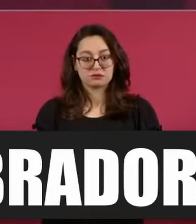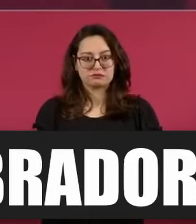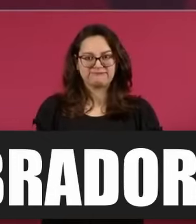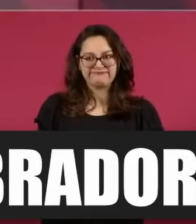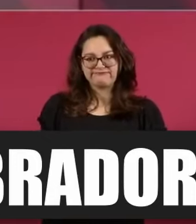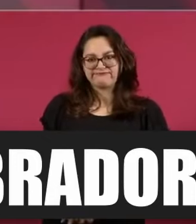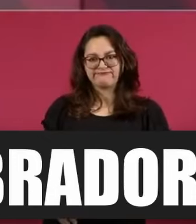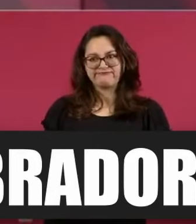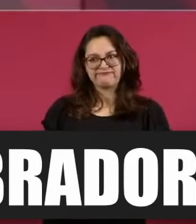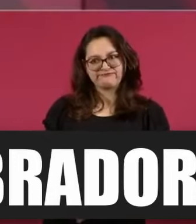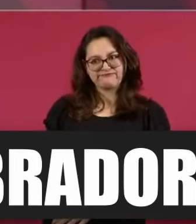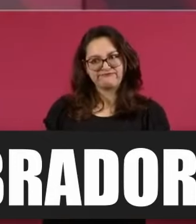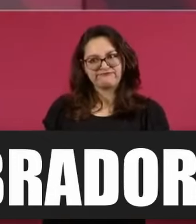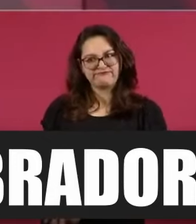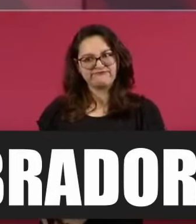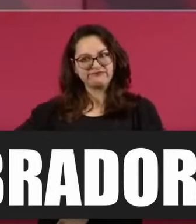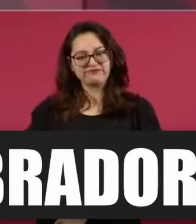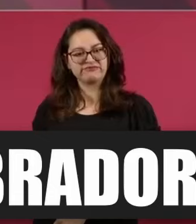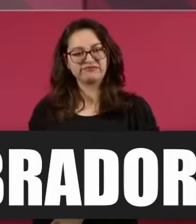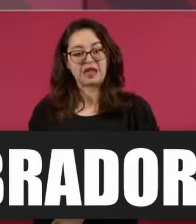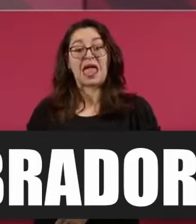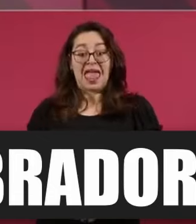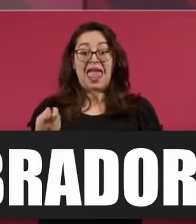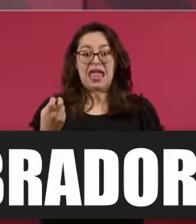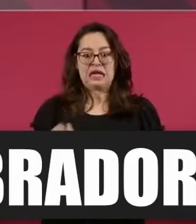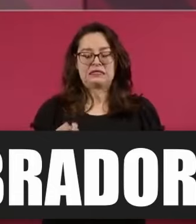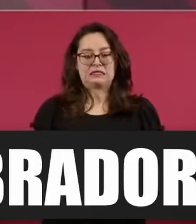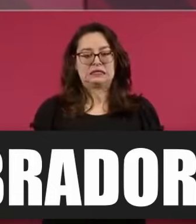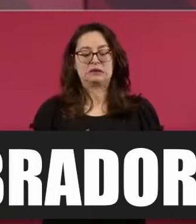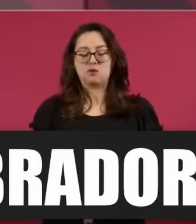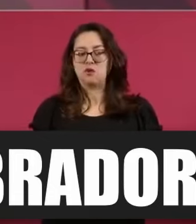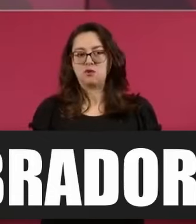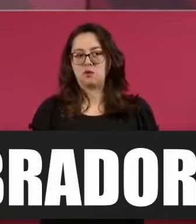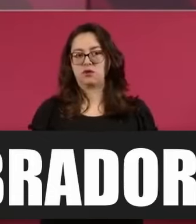fundamental que tenemos que resolver